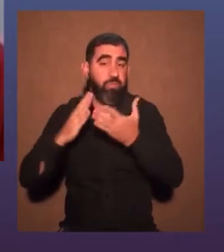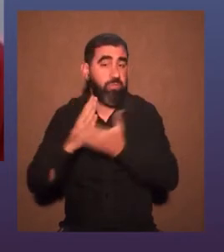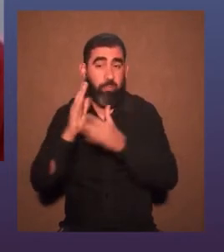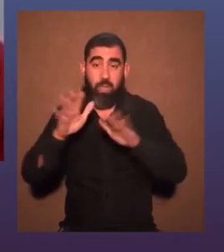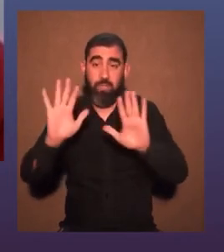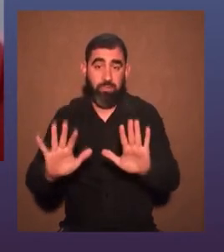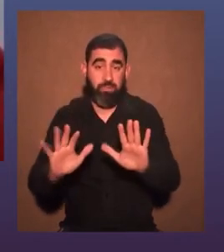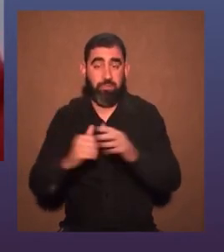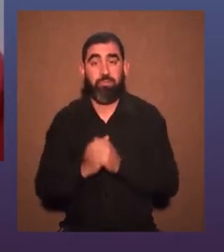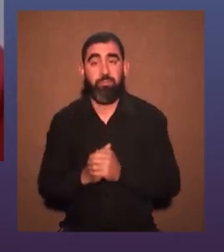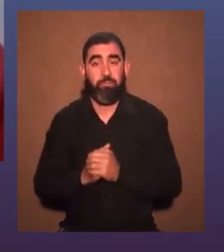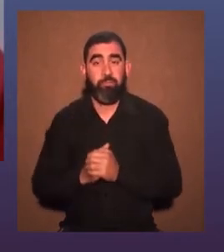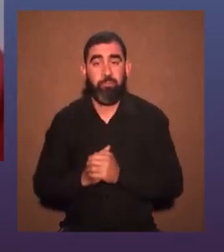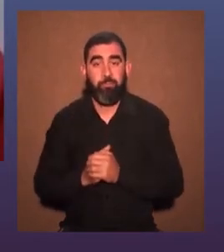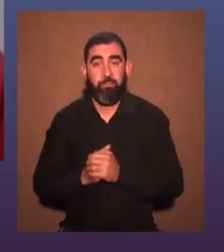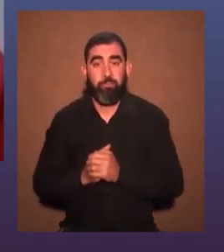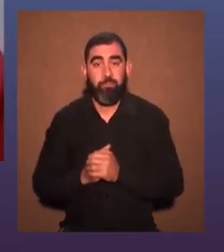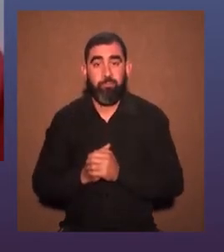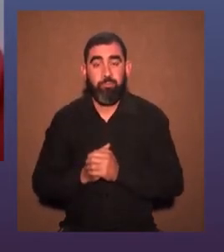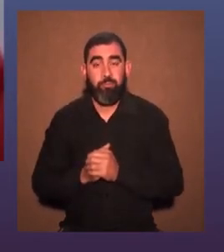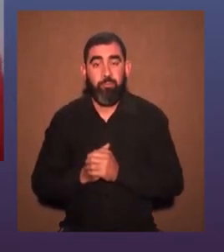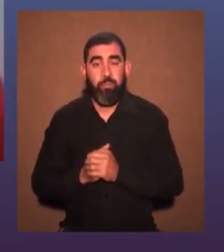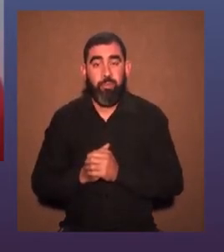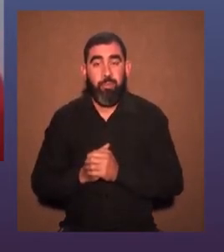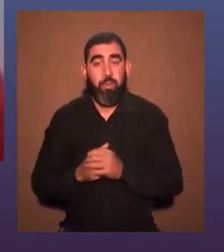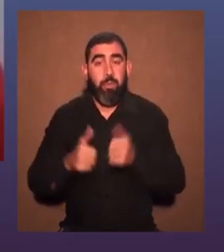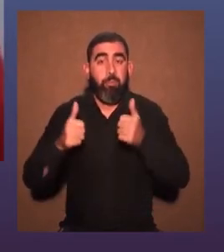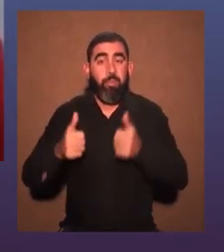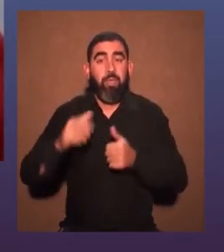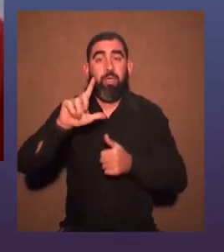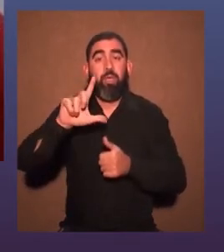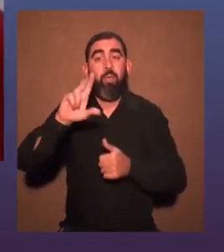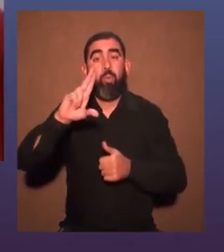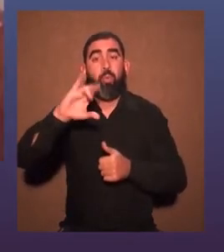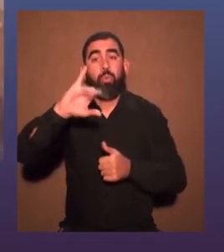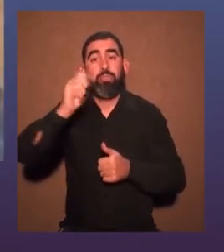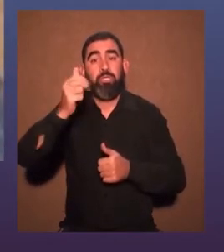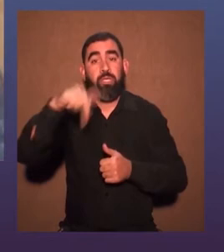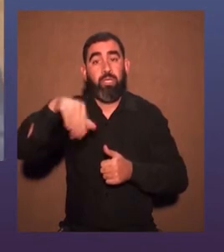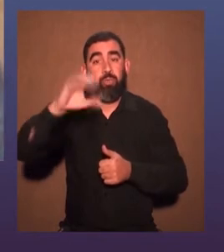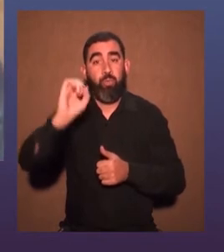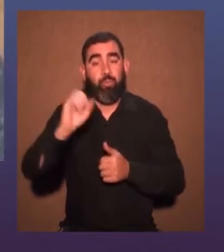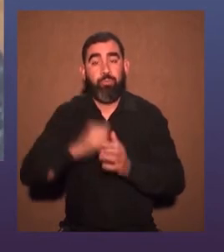¿no? Por ese lado. Bien. ¿Luciano?